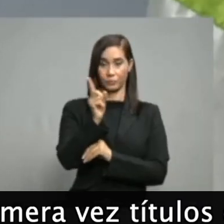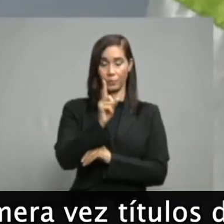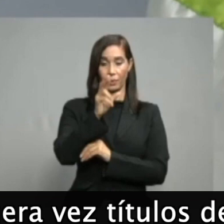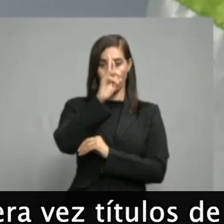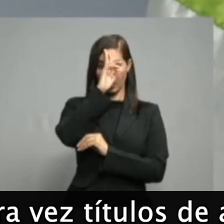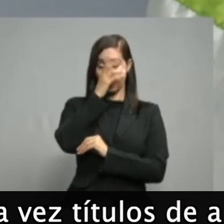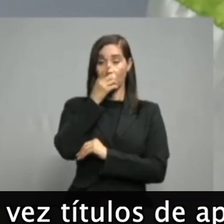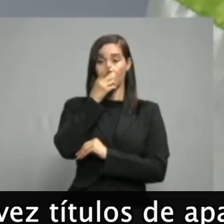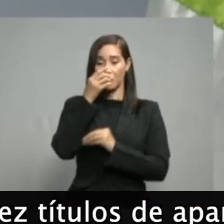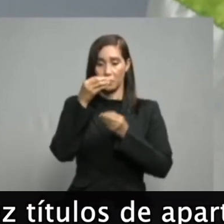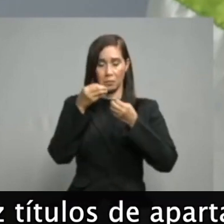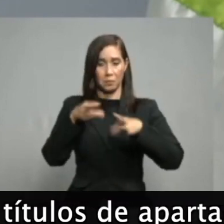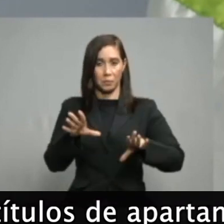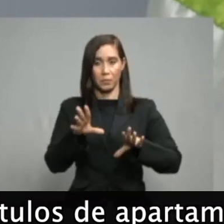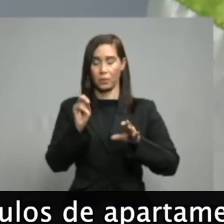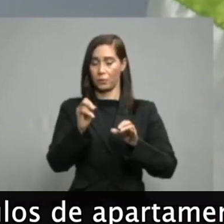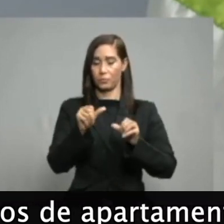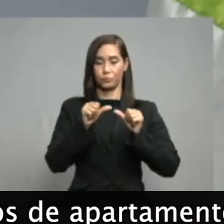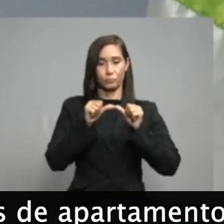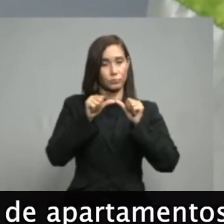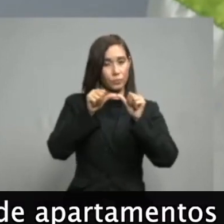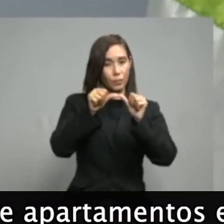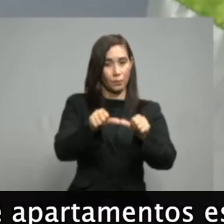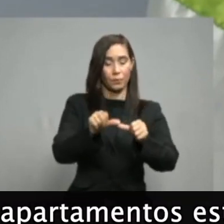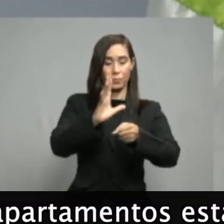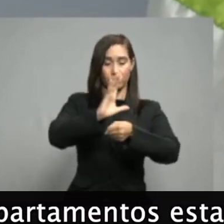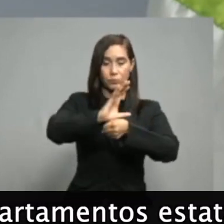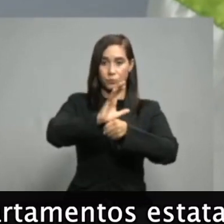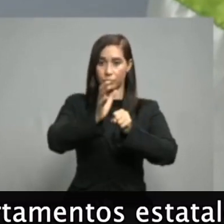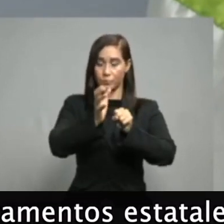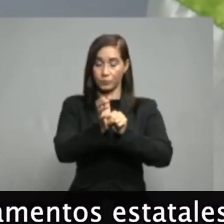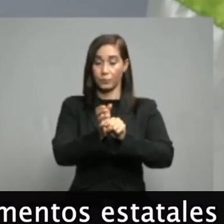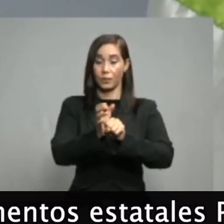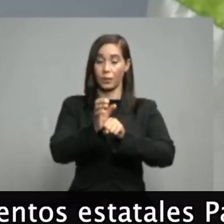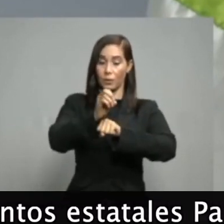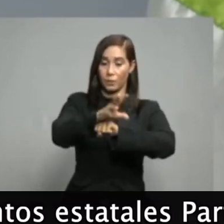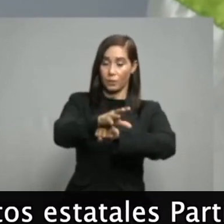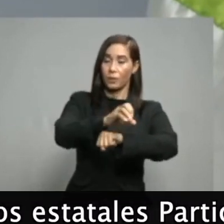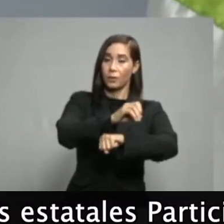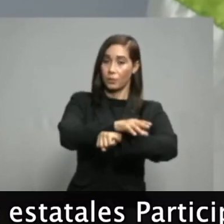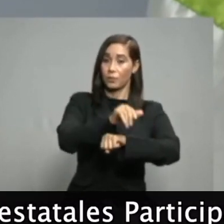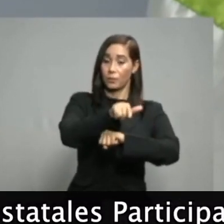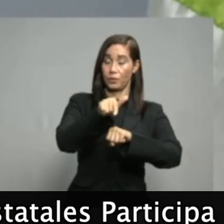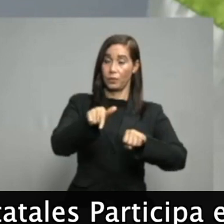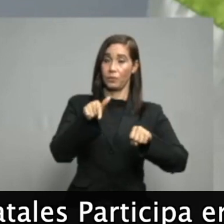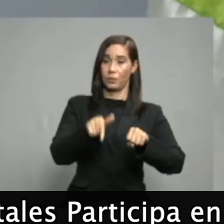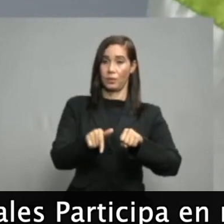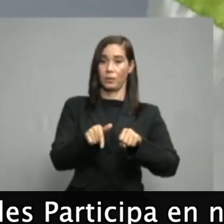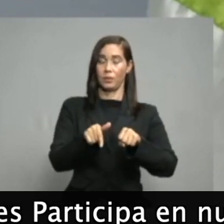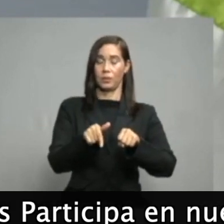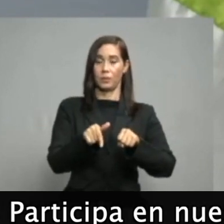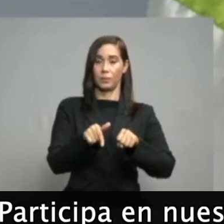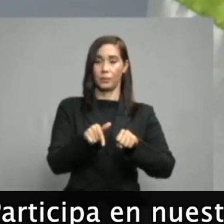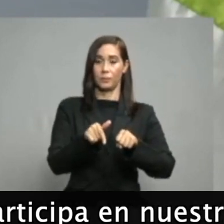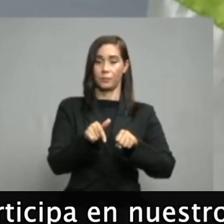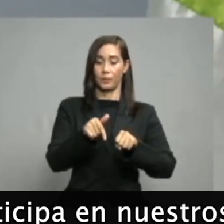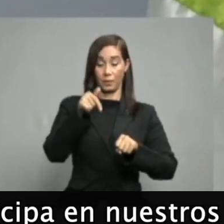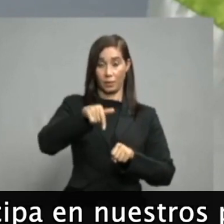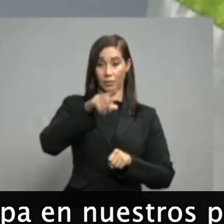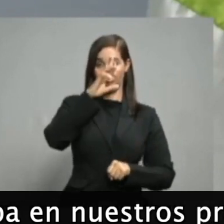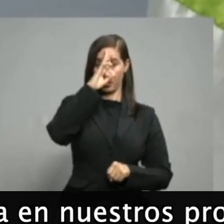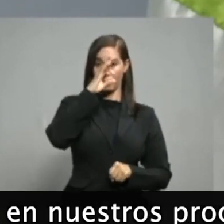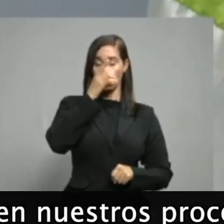República Dominicana ni se ha dado por concluida la epidemia de COVID-19 en